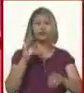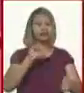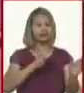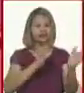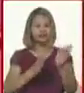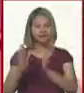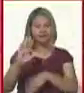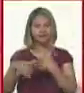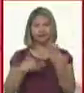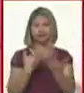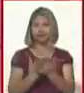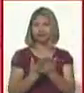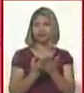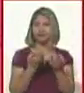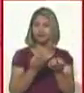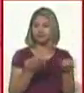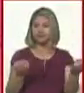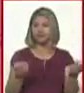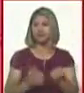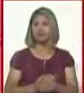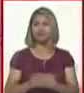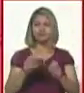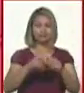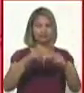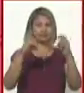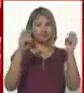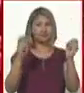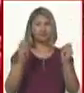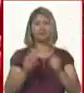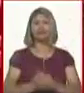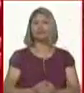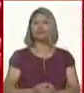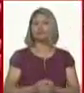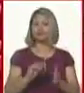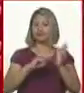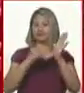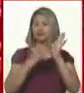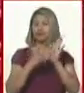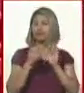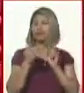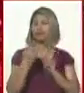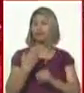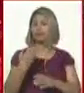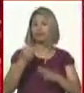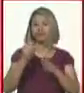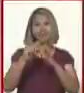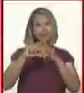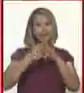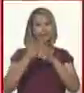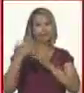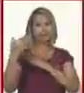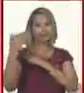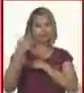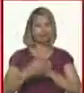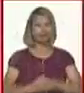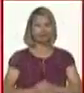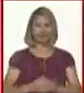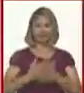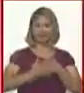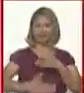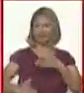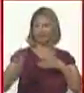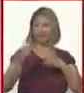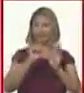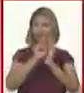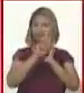poniendo en orden todos los elementos. Este parque arenal, que es emblemático, es nuestra raíz cruceña. El espectáculo se extenderá